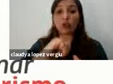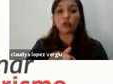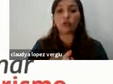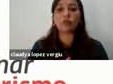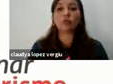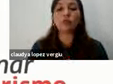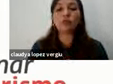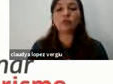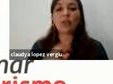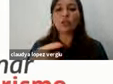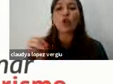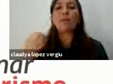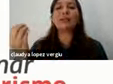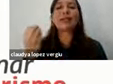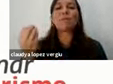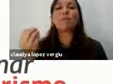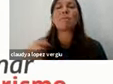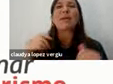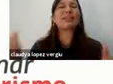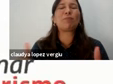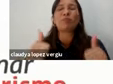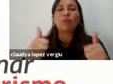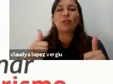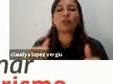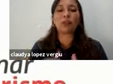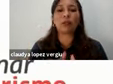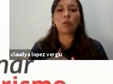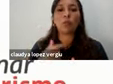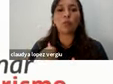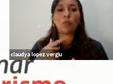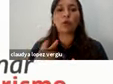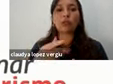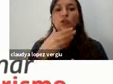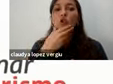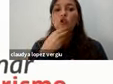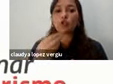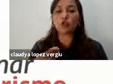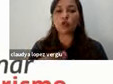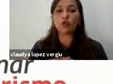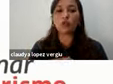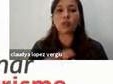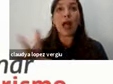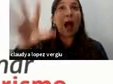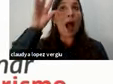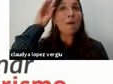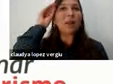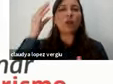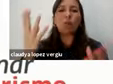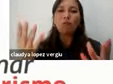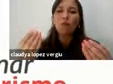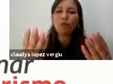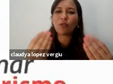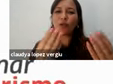es lo más importante para nosotros, porque por ello hemos aprendido muchas cosas de lo que nunca hemos